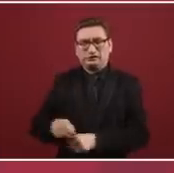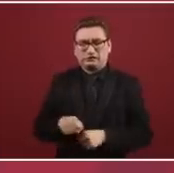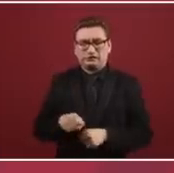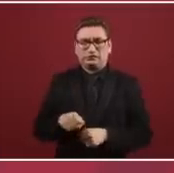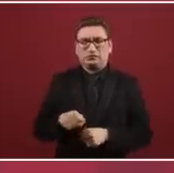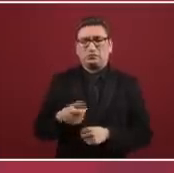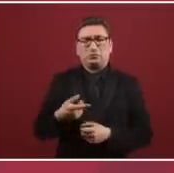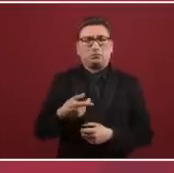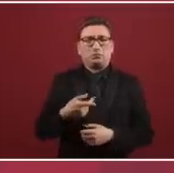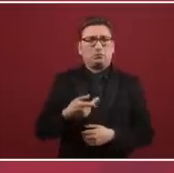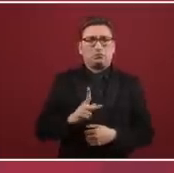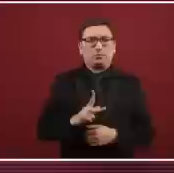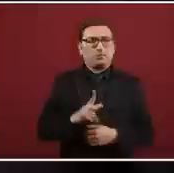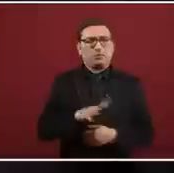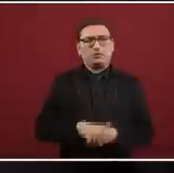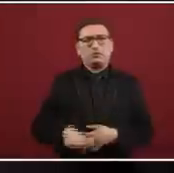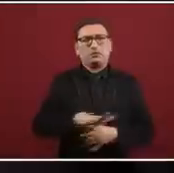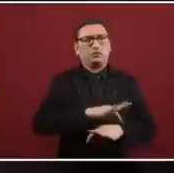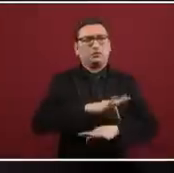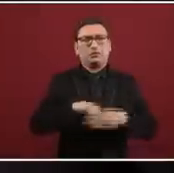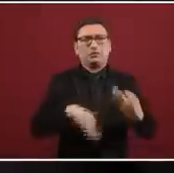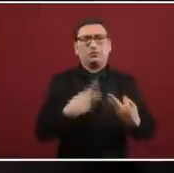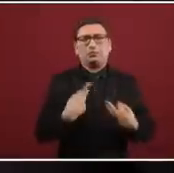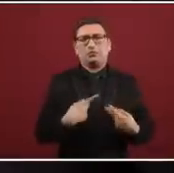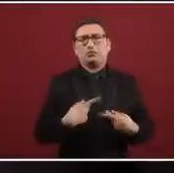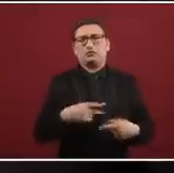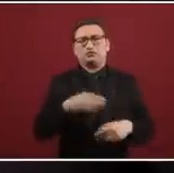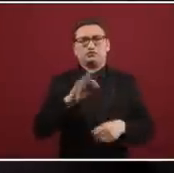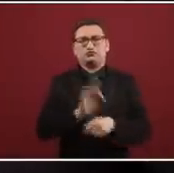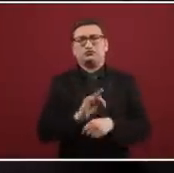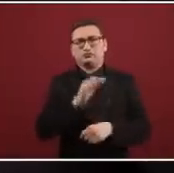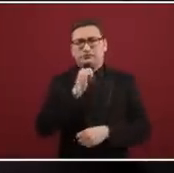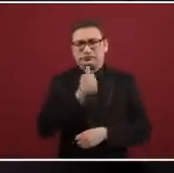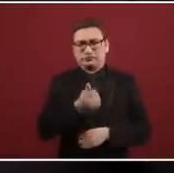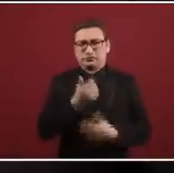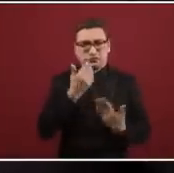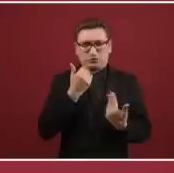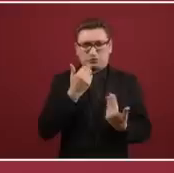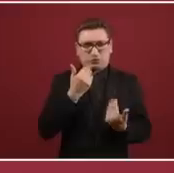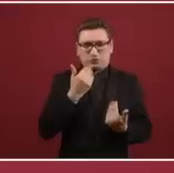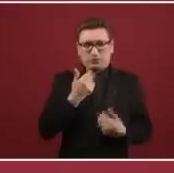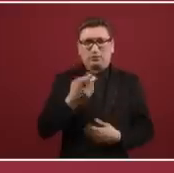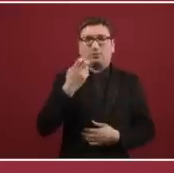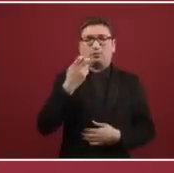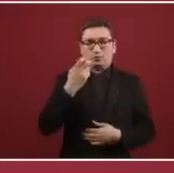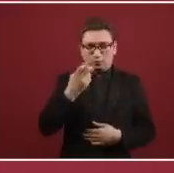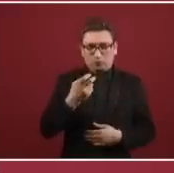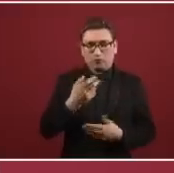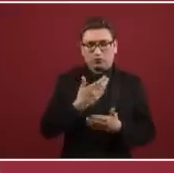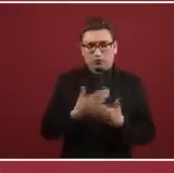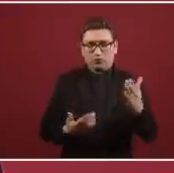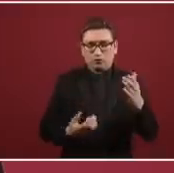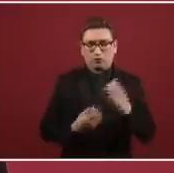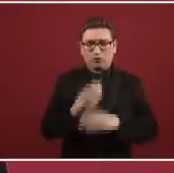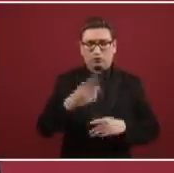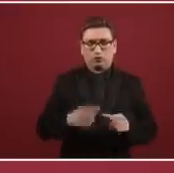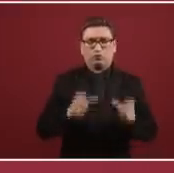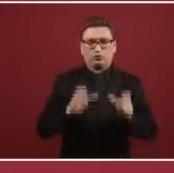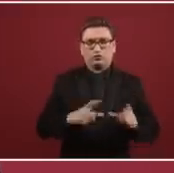pero no había protección a los ciudadanos. Por eso lo de la Guardia Nacional. Yo